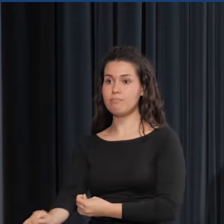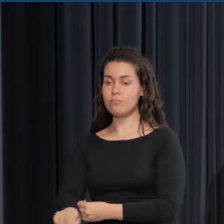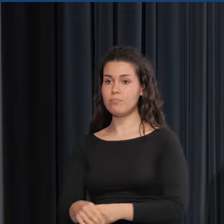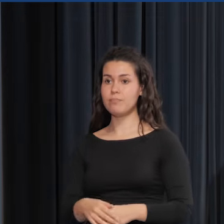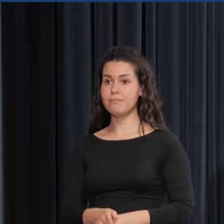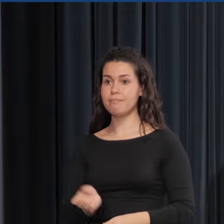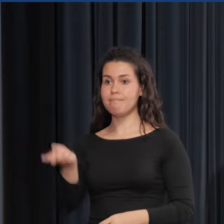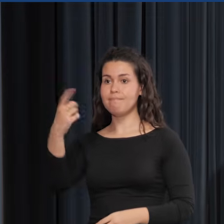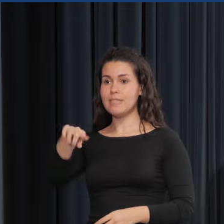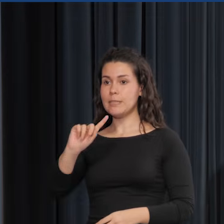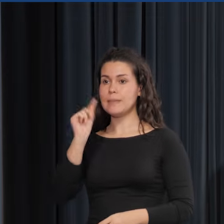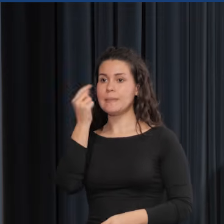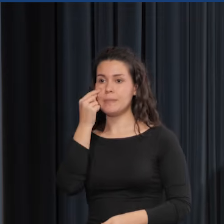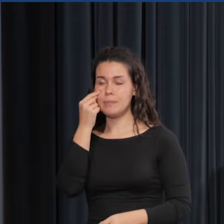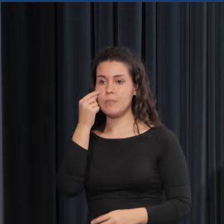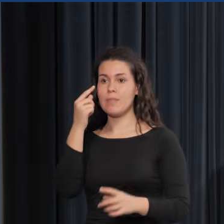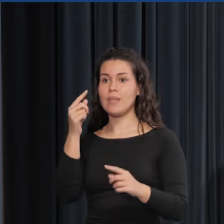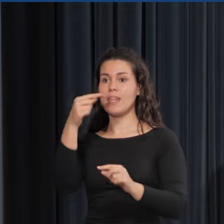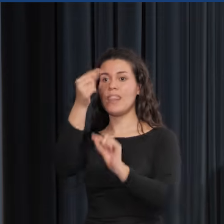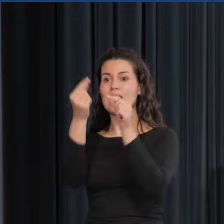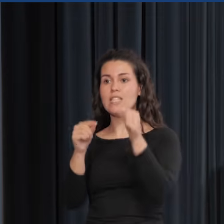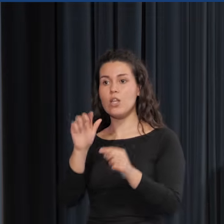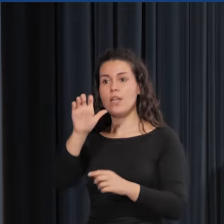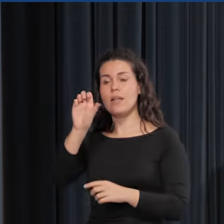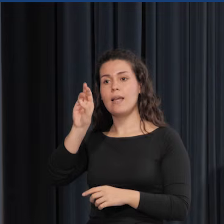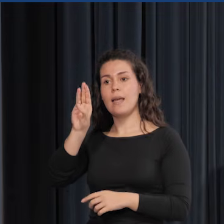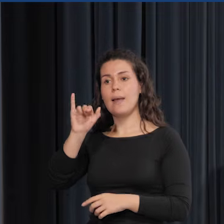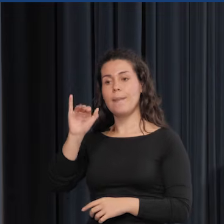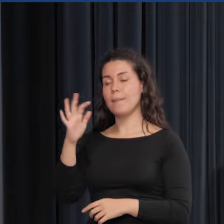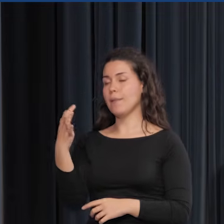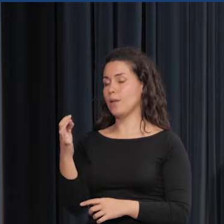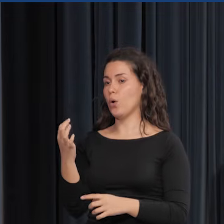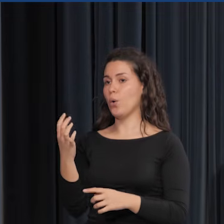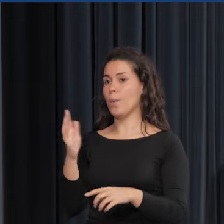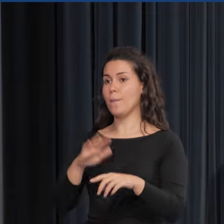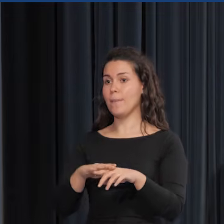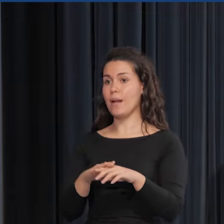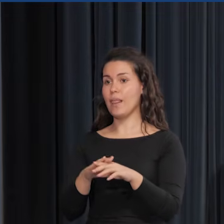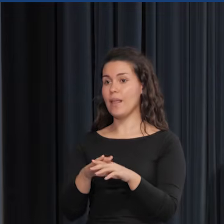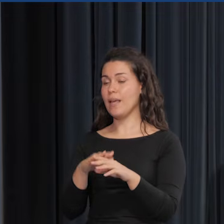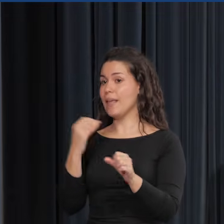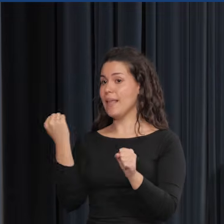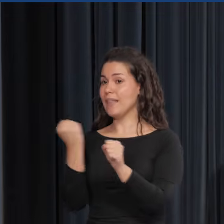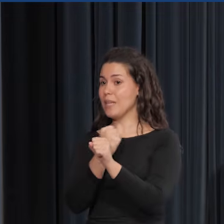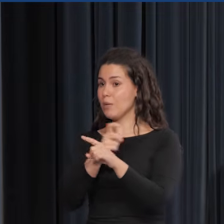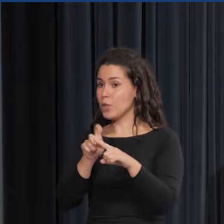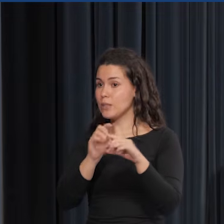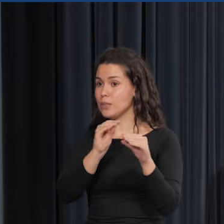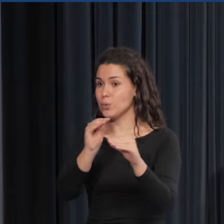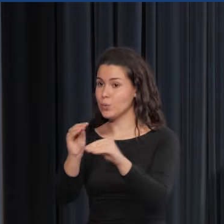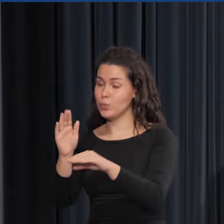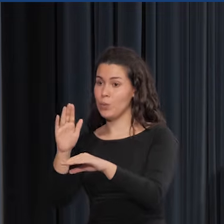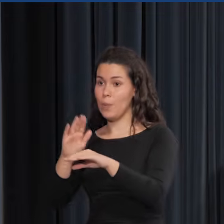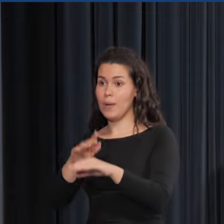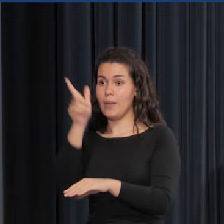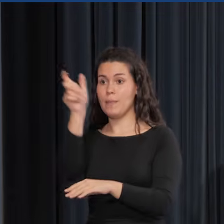de herramientas manuales o incluso de los puestos de trabajo para respetar eso, para garantizar la protección de las personas